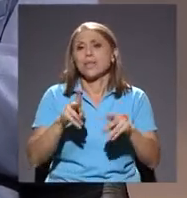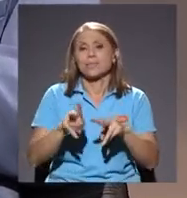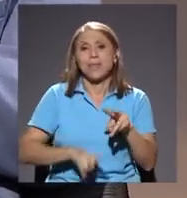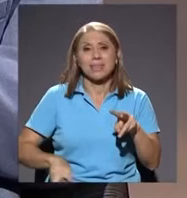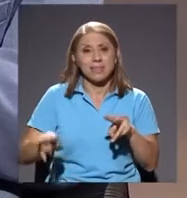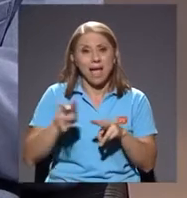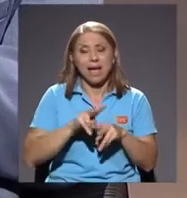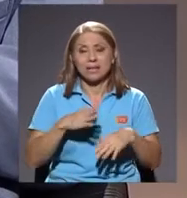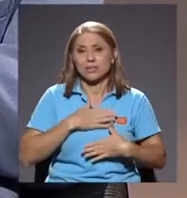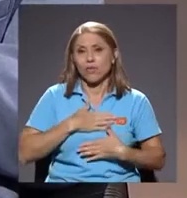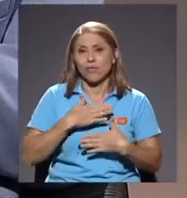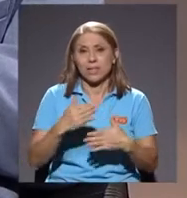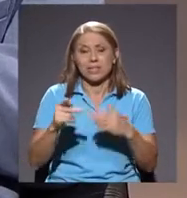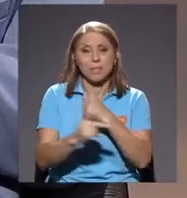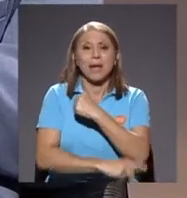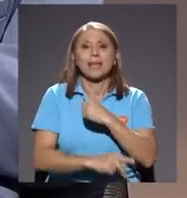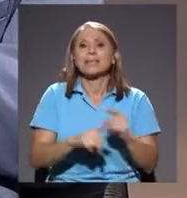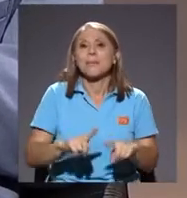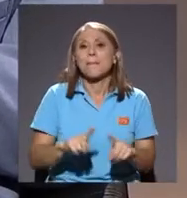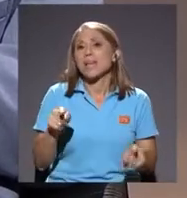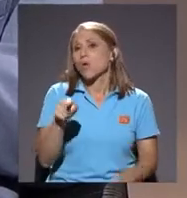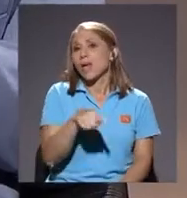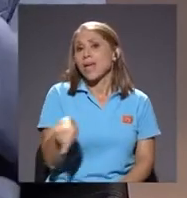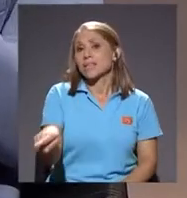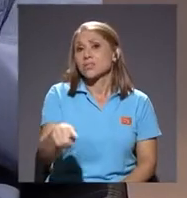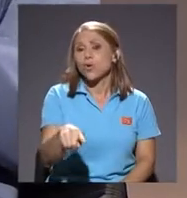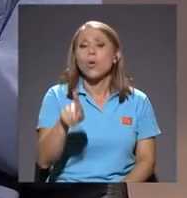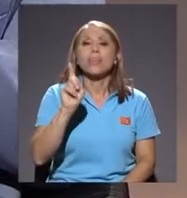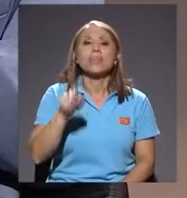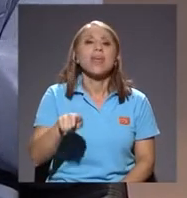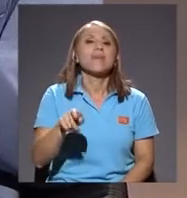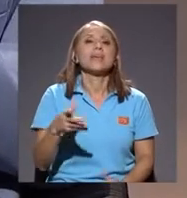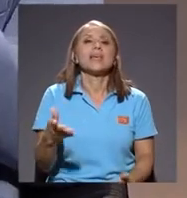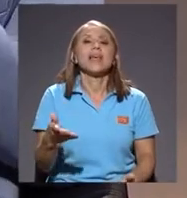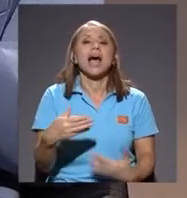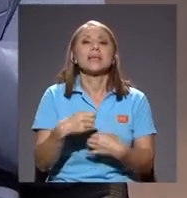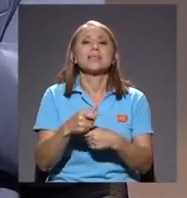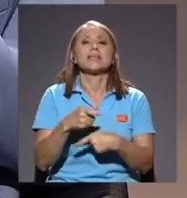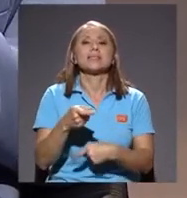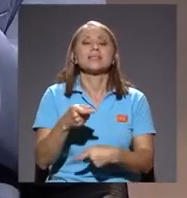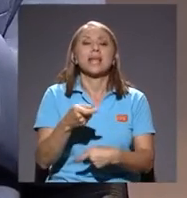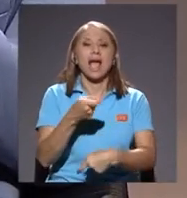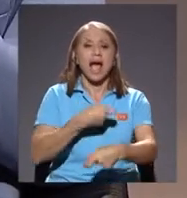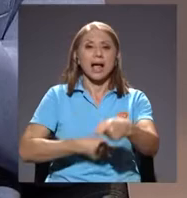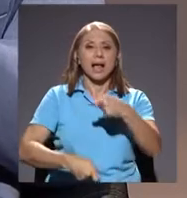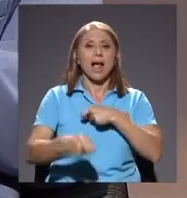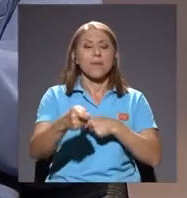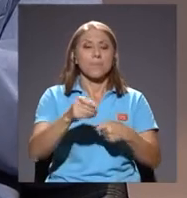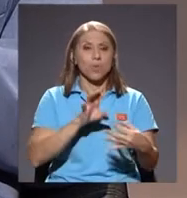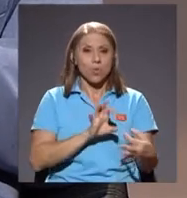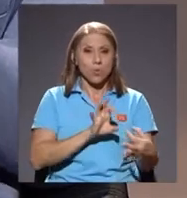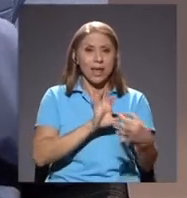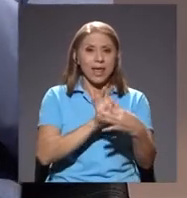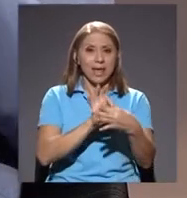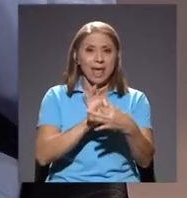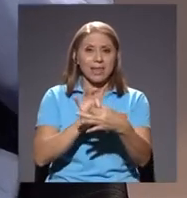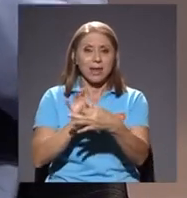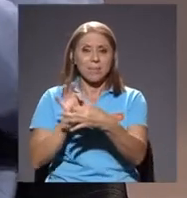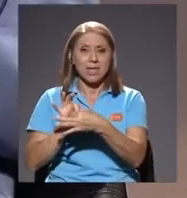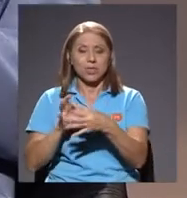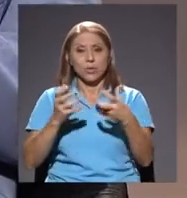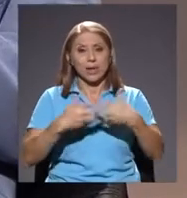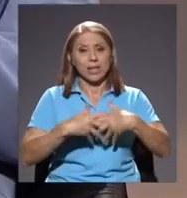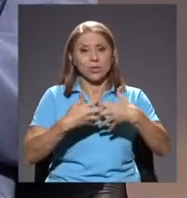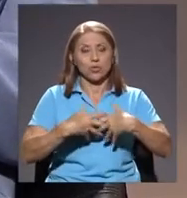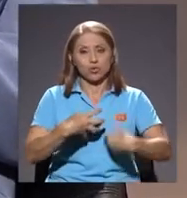ofrece el país pero eso tiene que ser a cambio de un encadenamiento de la industria local y yo lo que he querido